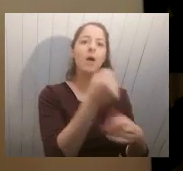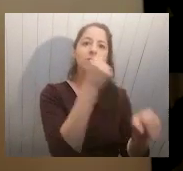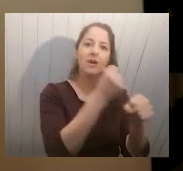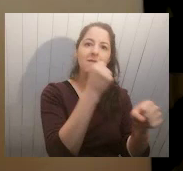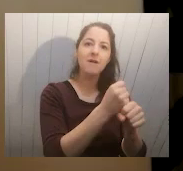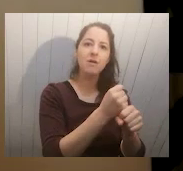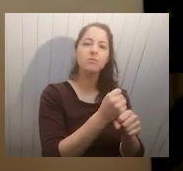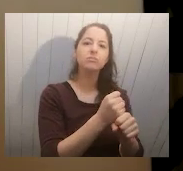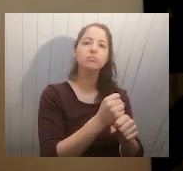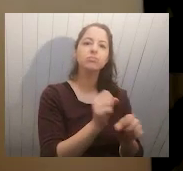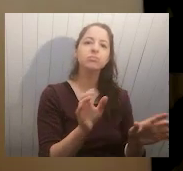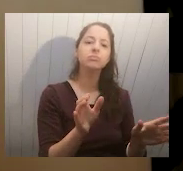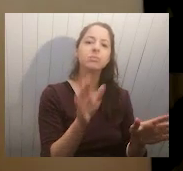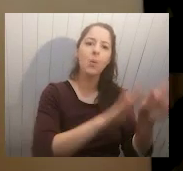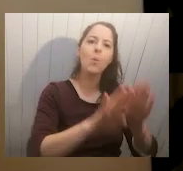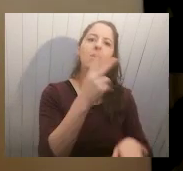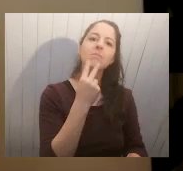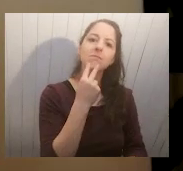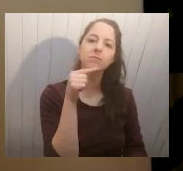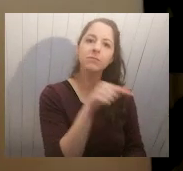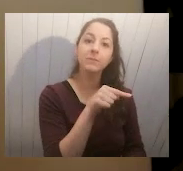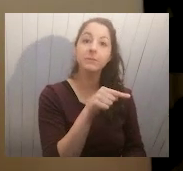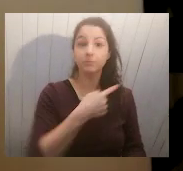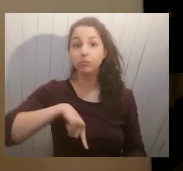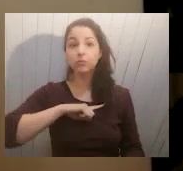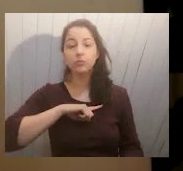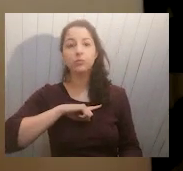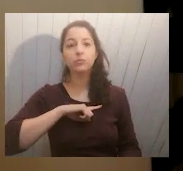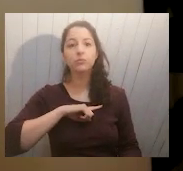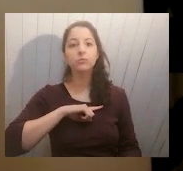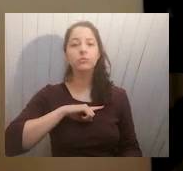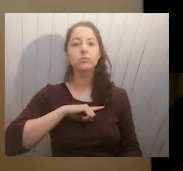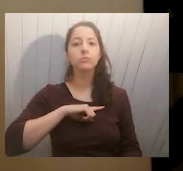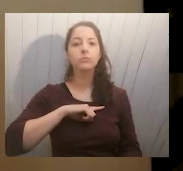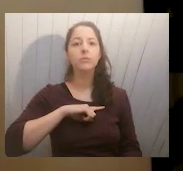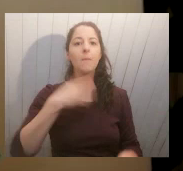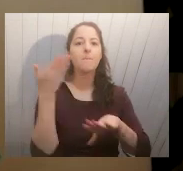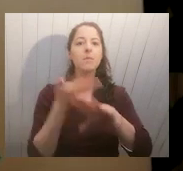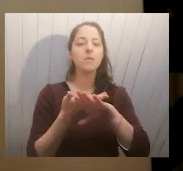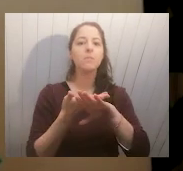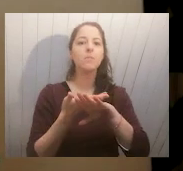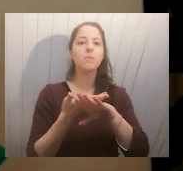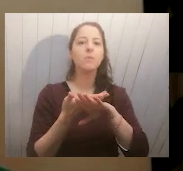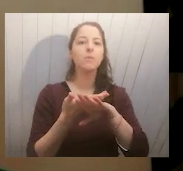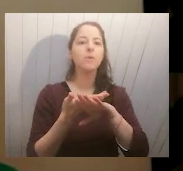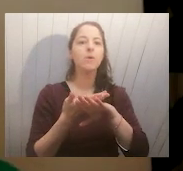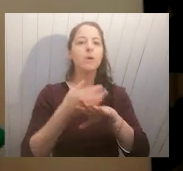vida. Con el reconocimiento de esta labor y la garantía pública que lo haga